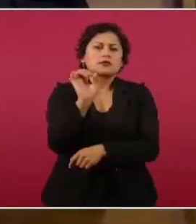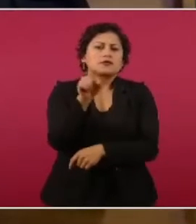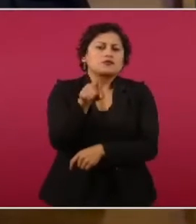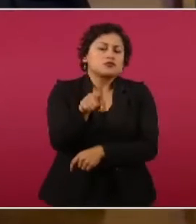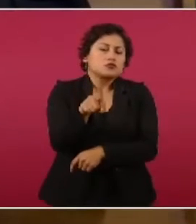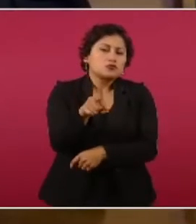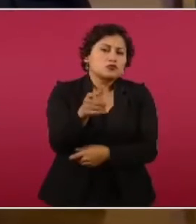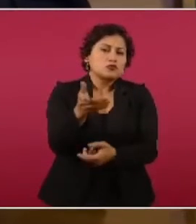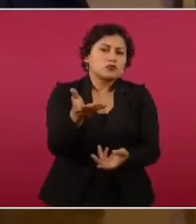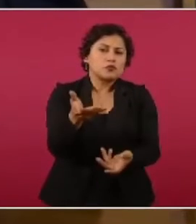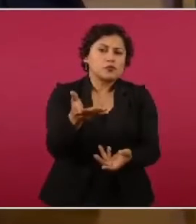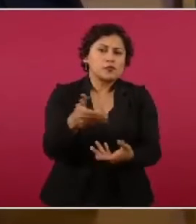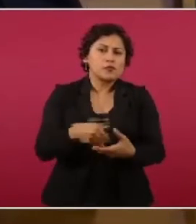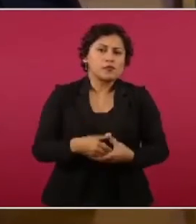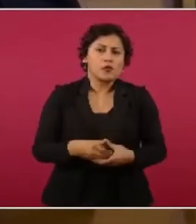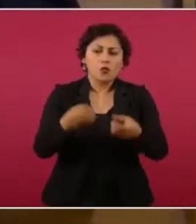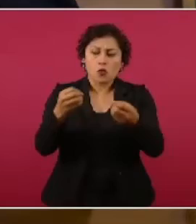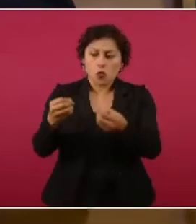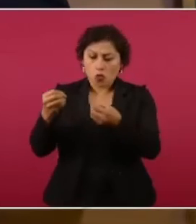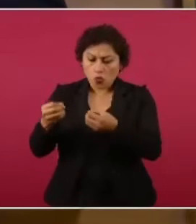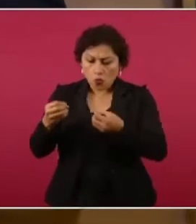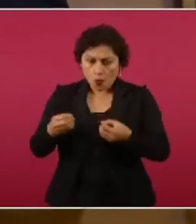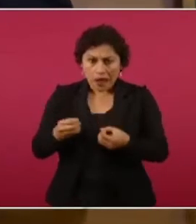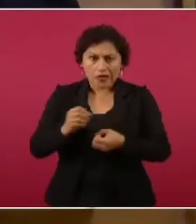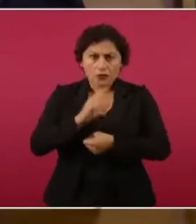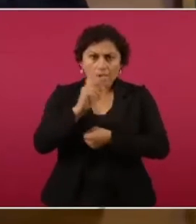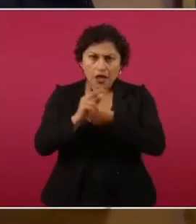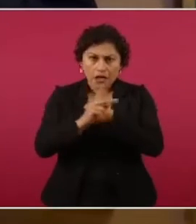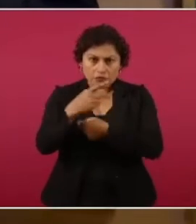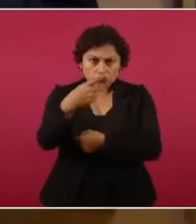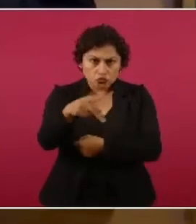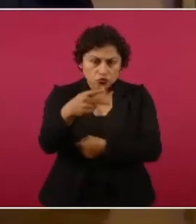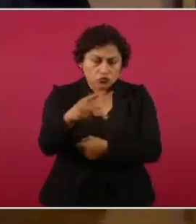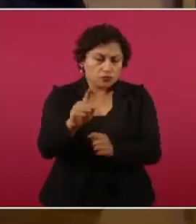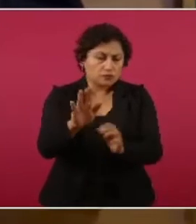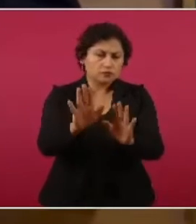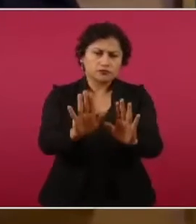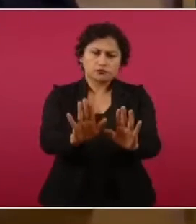con asuntos allá en tu país.